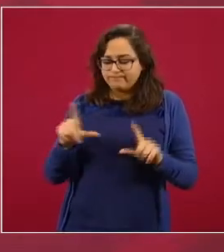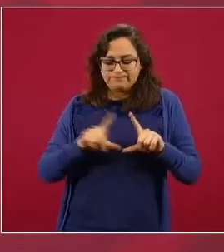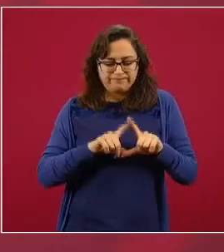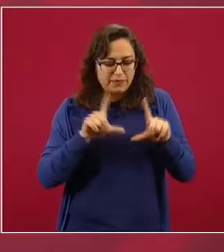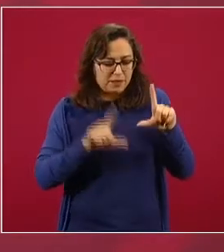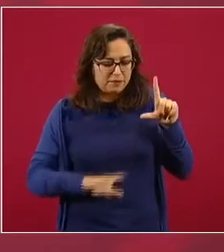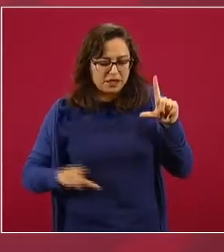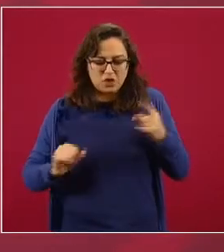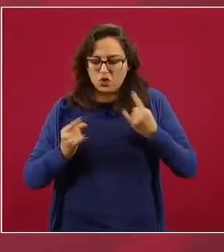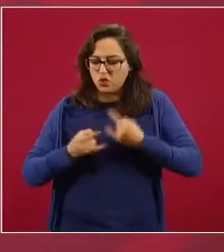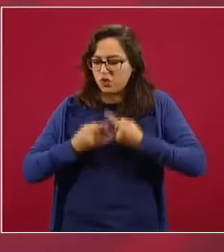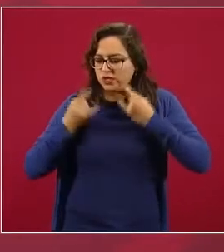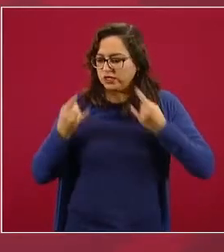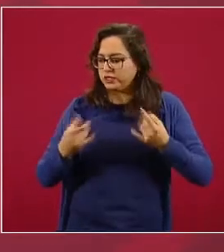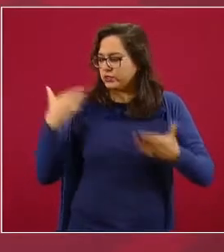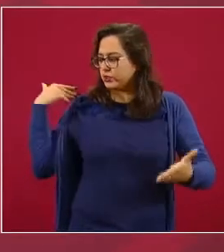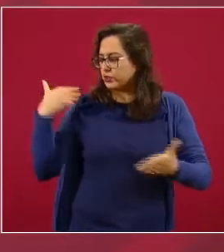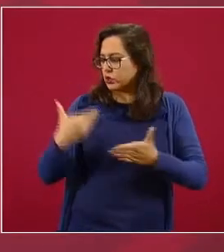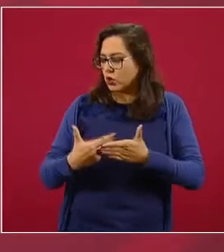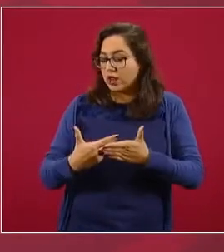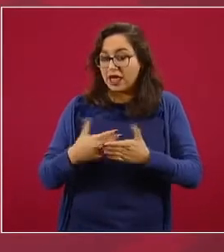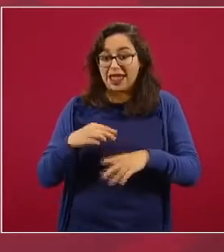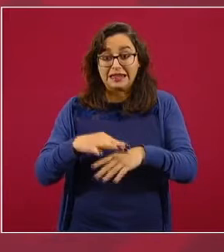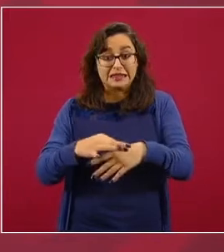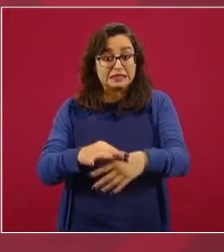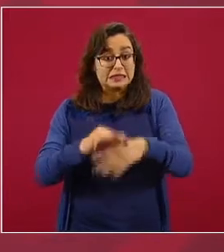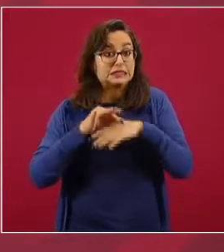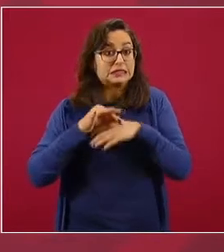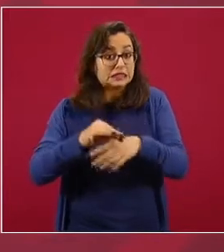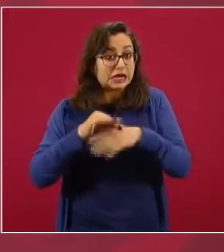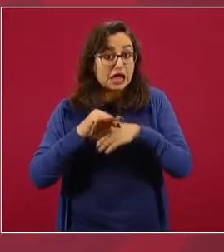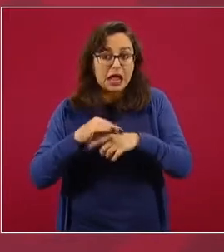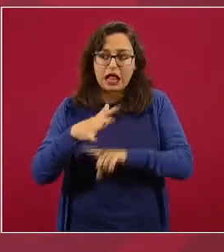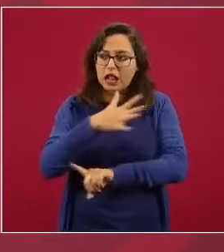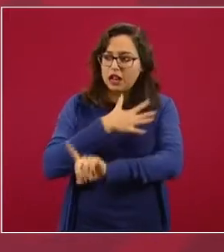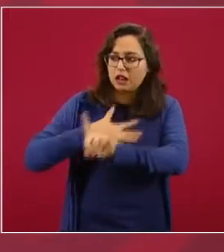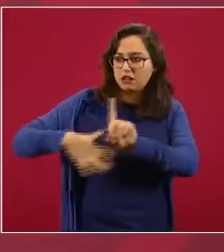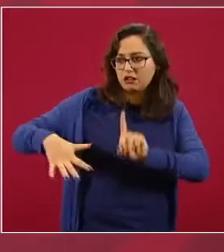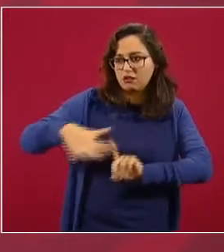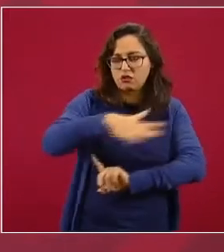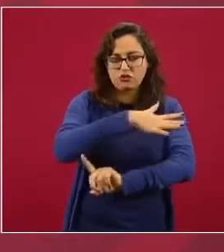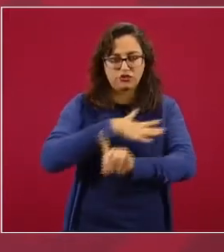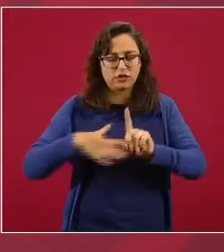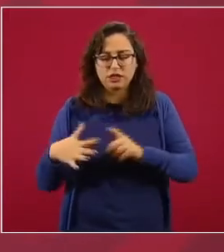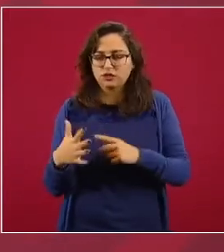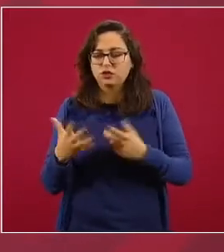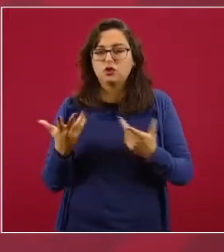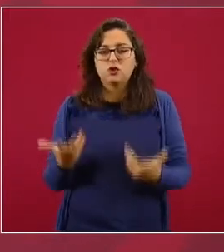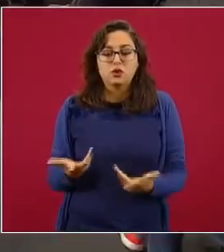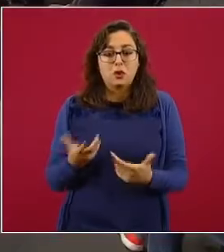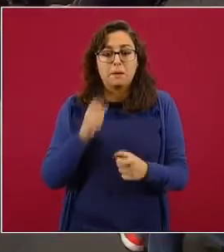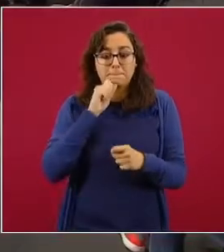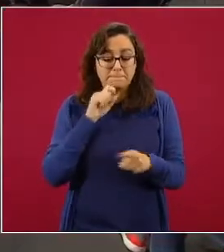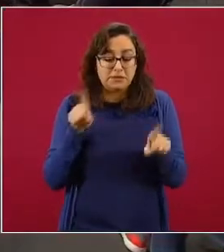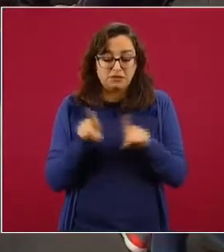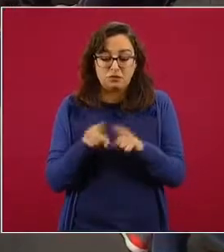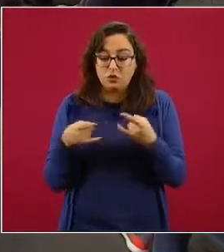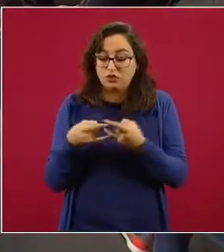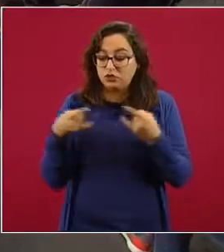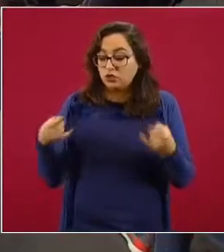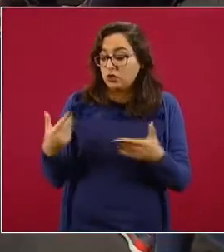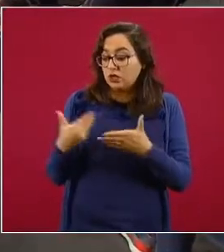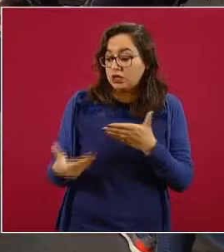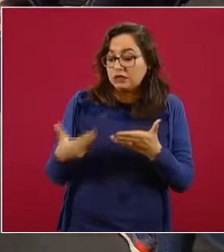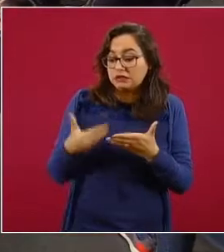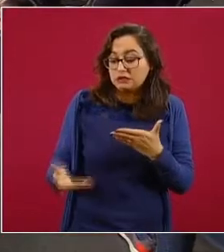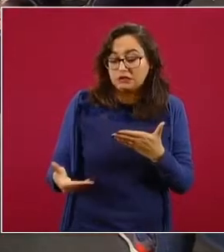y económica de México, la historia reciente, y hemos dicho abiertamente y enfáticamente, la muy